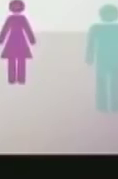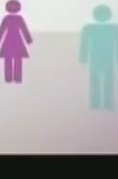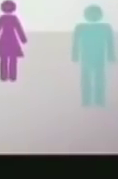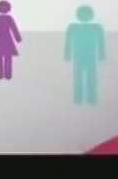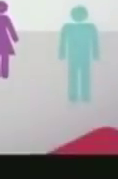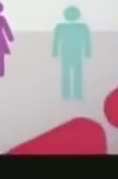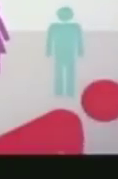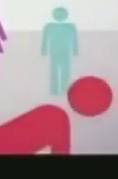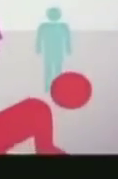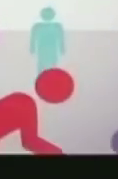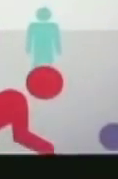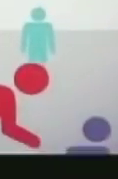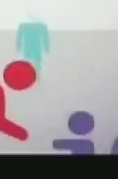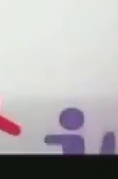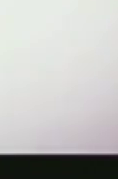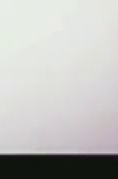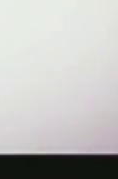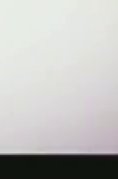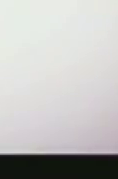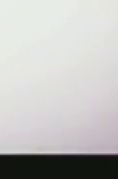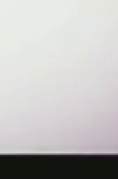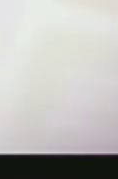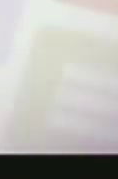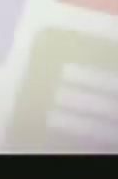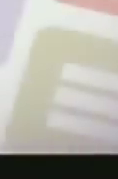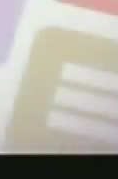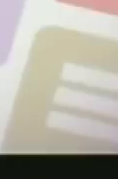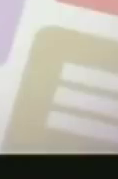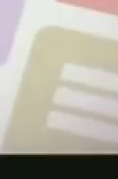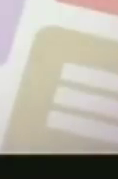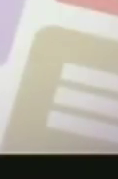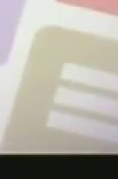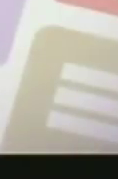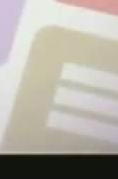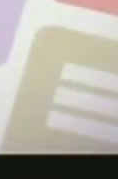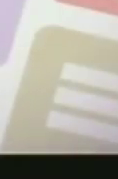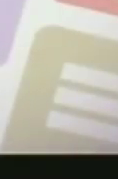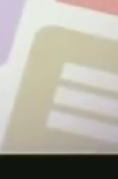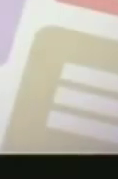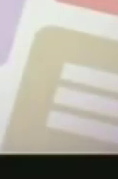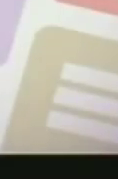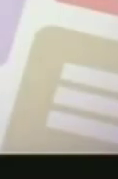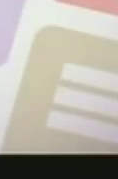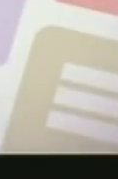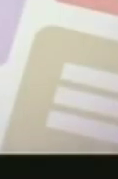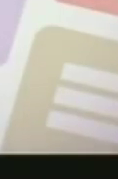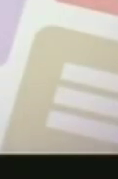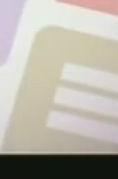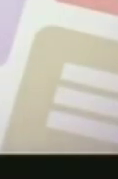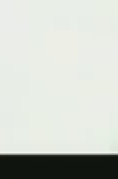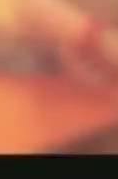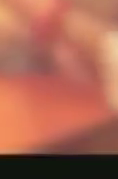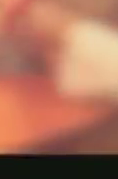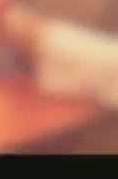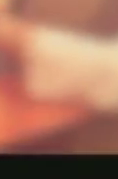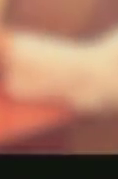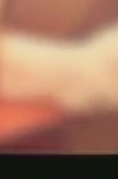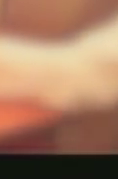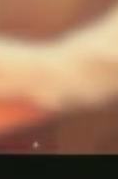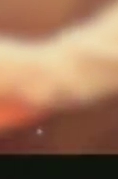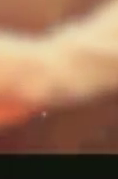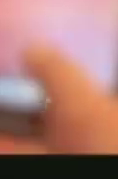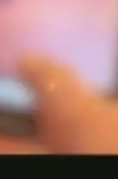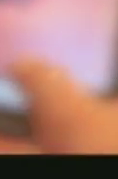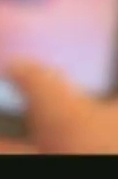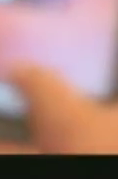han registrado su código QR a través del sistema Patria para atender las áreas de